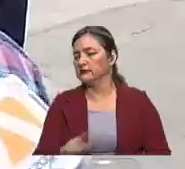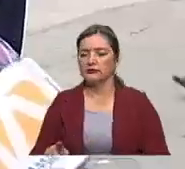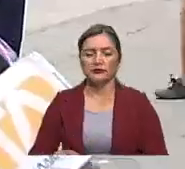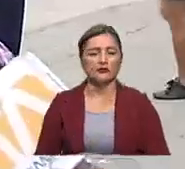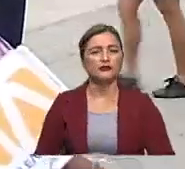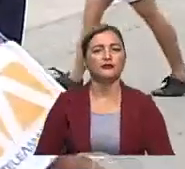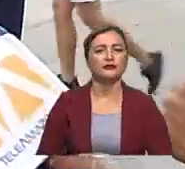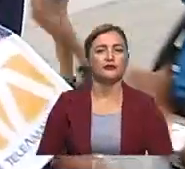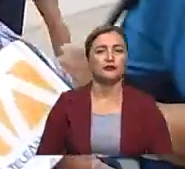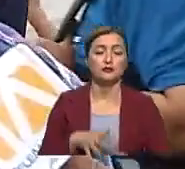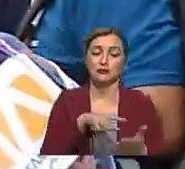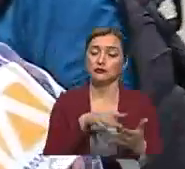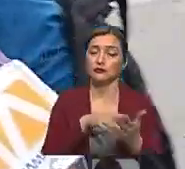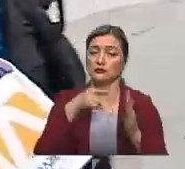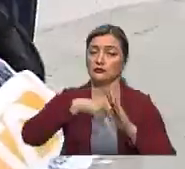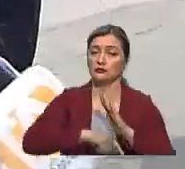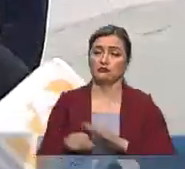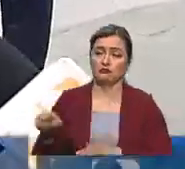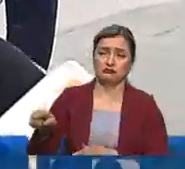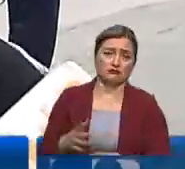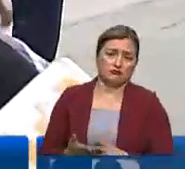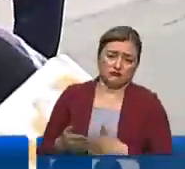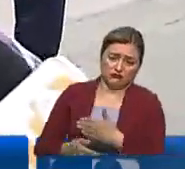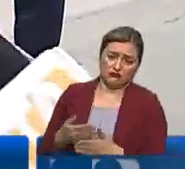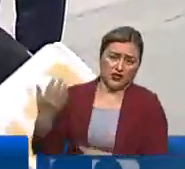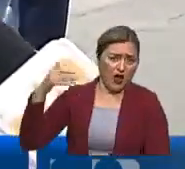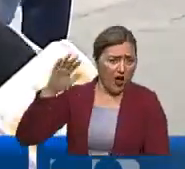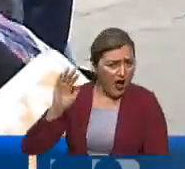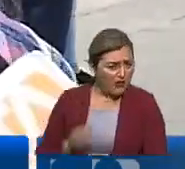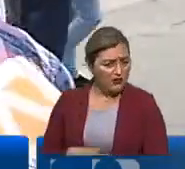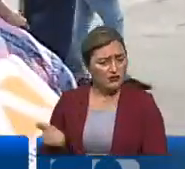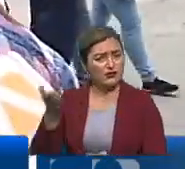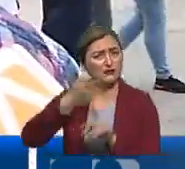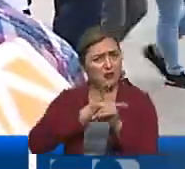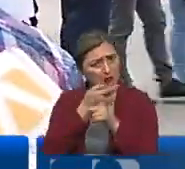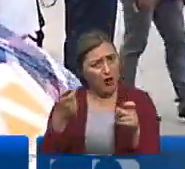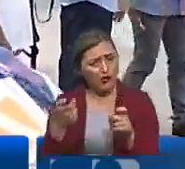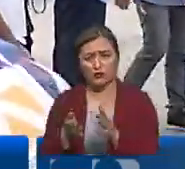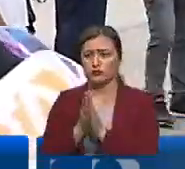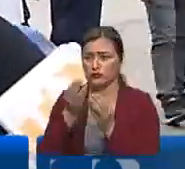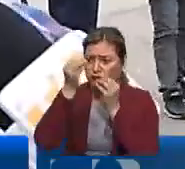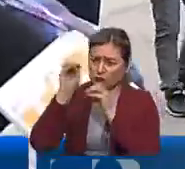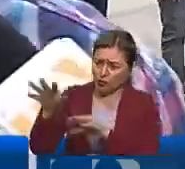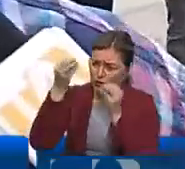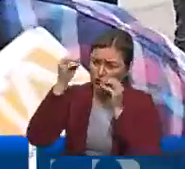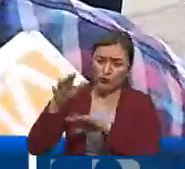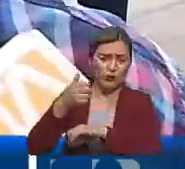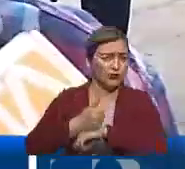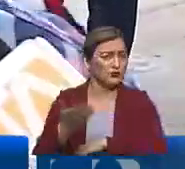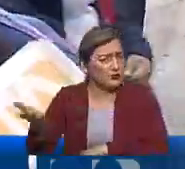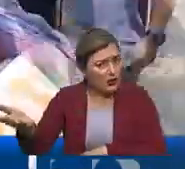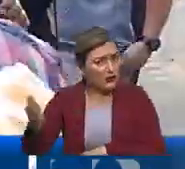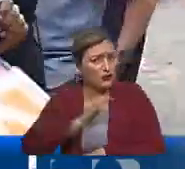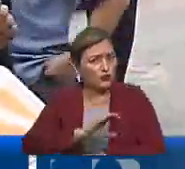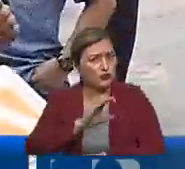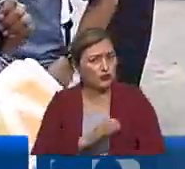incremento. Tendríamos que hacer el estudio, cosa que debería ya estar muy adelantado, porque recuerde que en el mes de marzo comenzamos a dar toda la información a la Autoridad de Tránsito